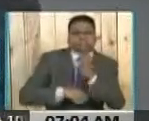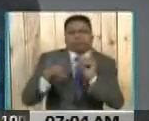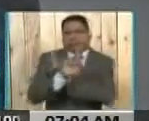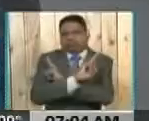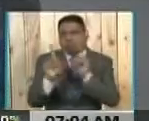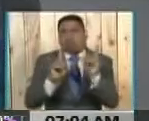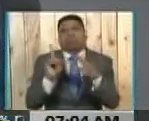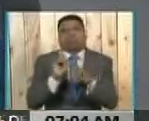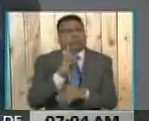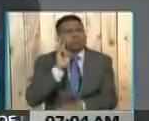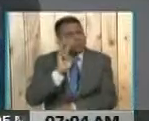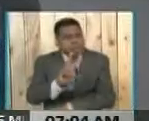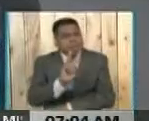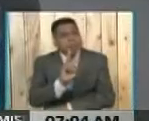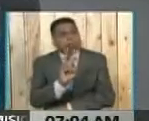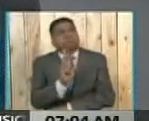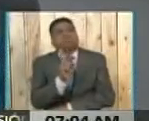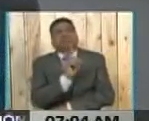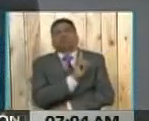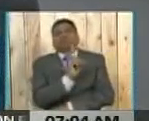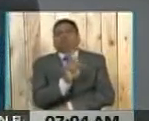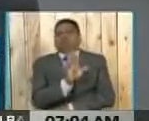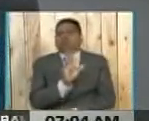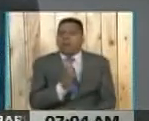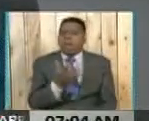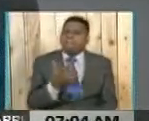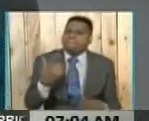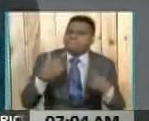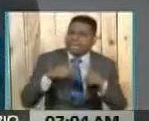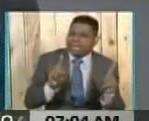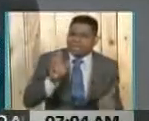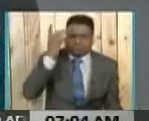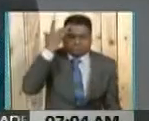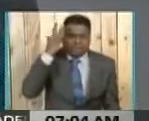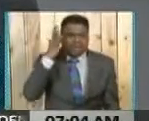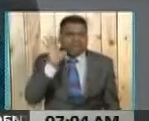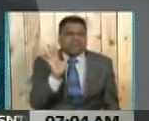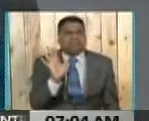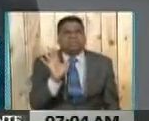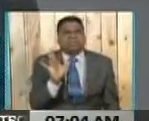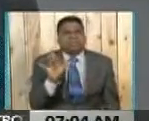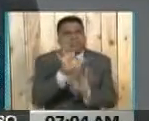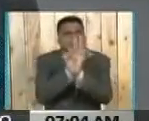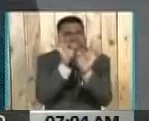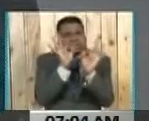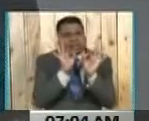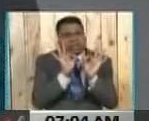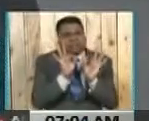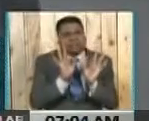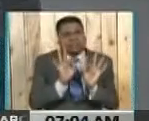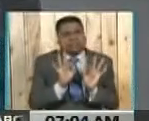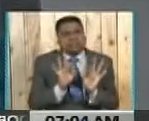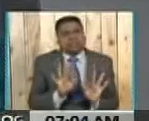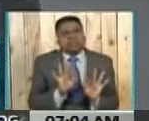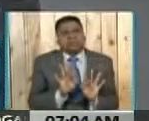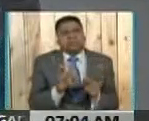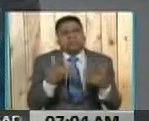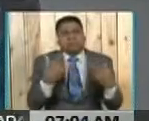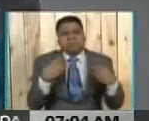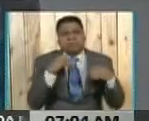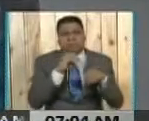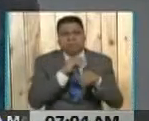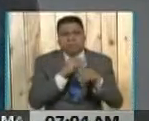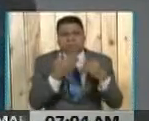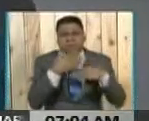era tan así. Pero creo que a nivel inclusive del conjunto de